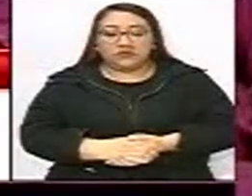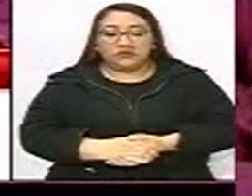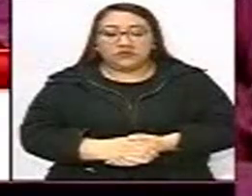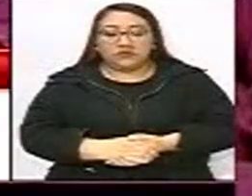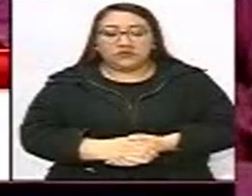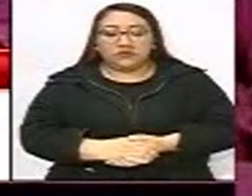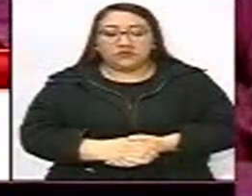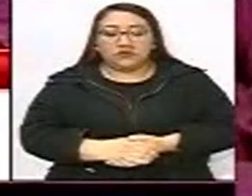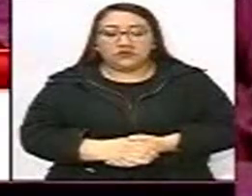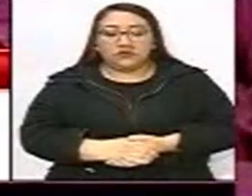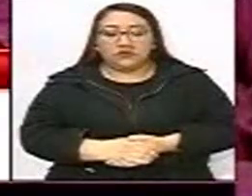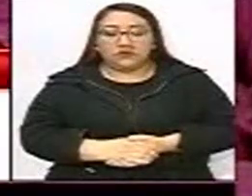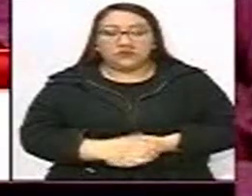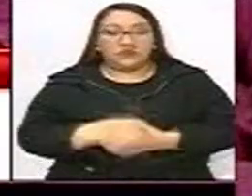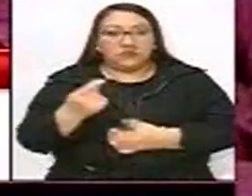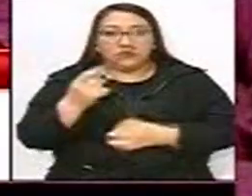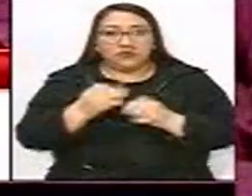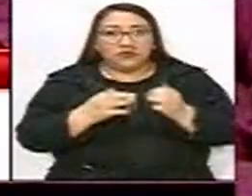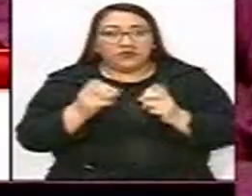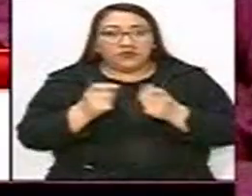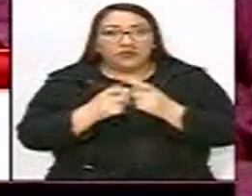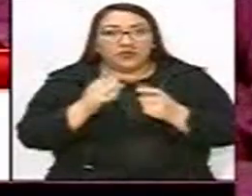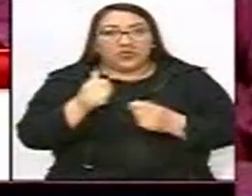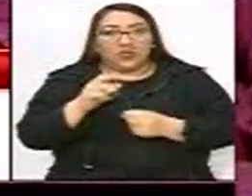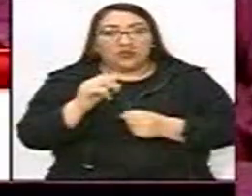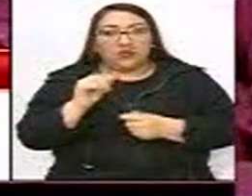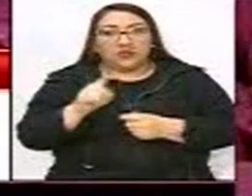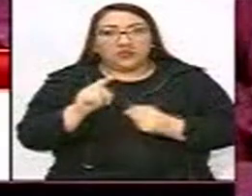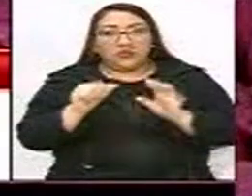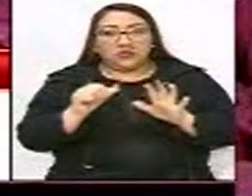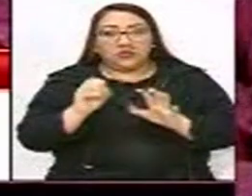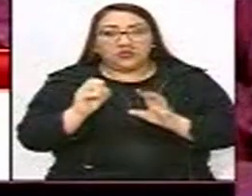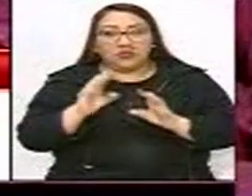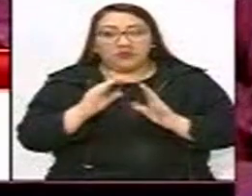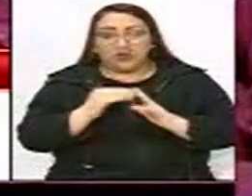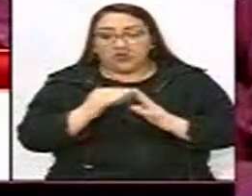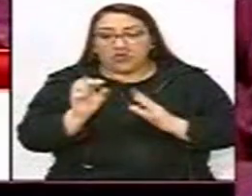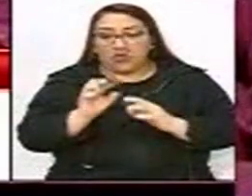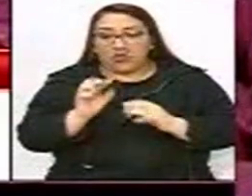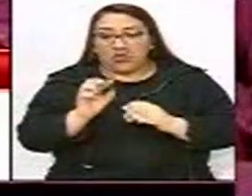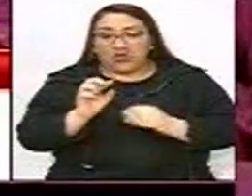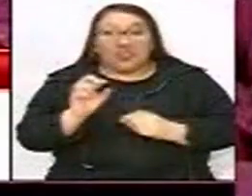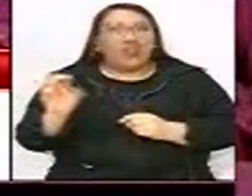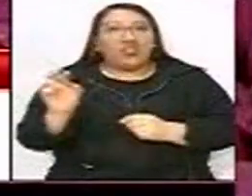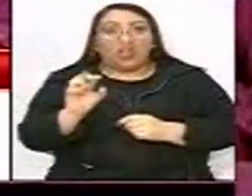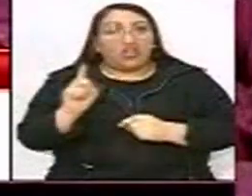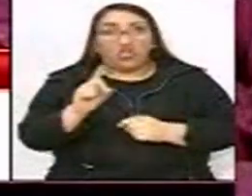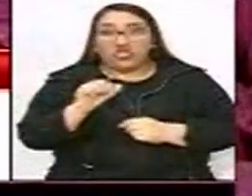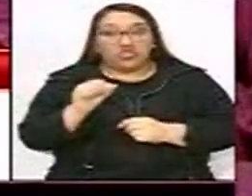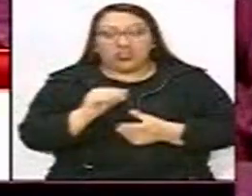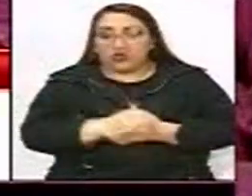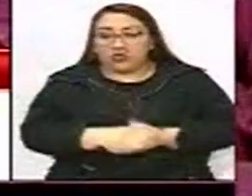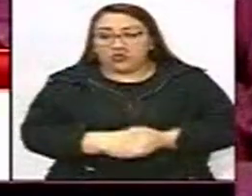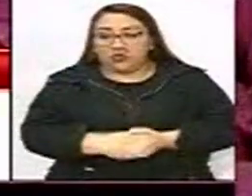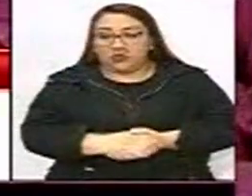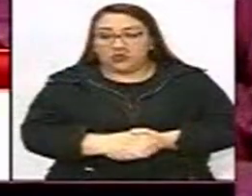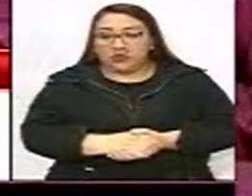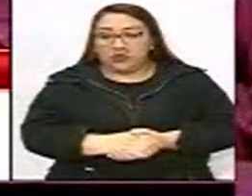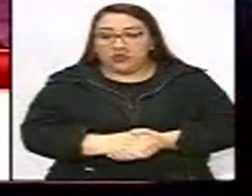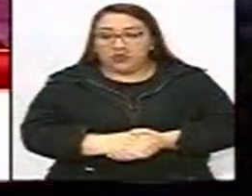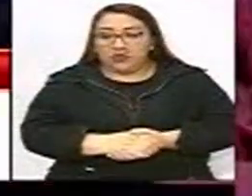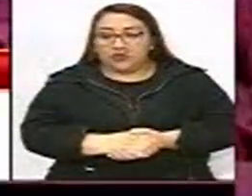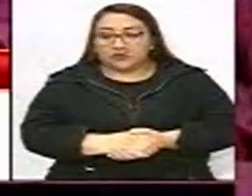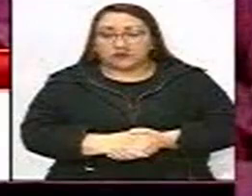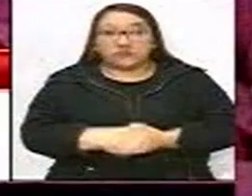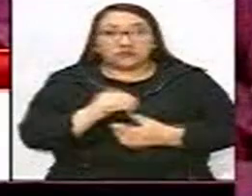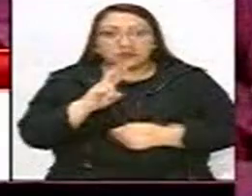Perdón, sí, solo una precisión, congresista Aramayo, son 160 millones de dólares, no de soles, ¿no? Entonces,